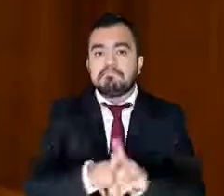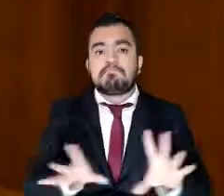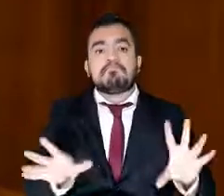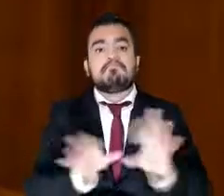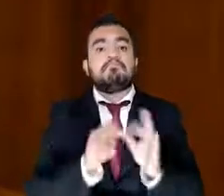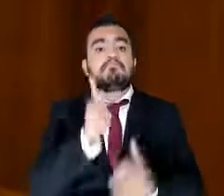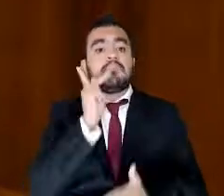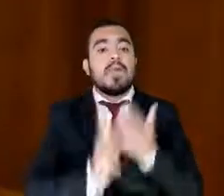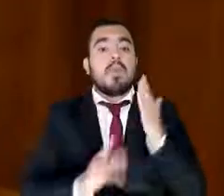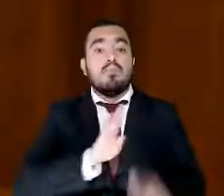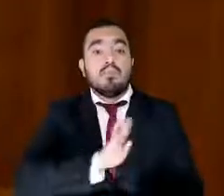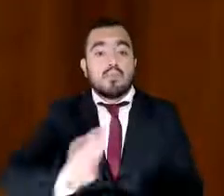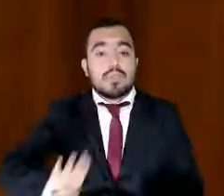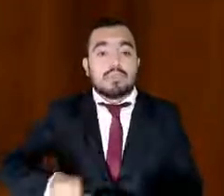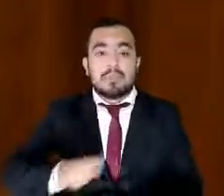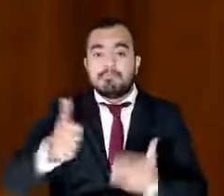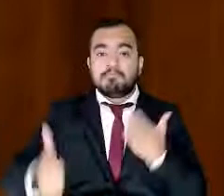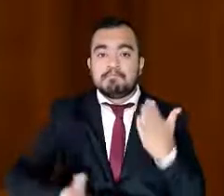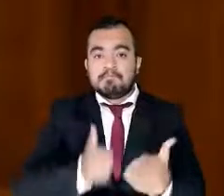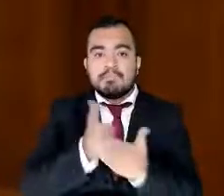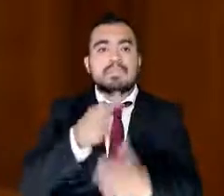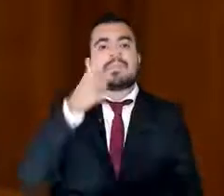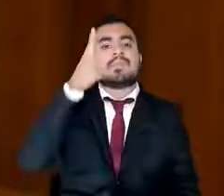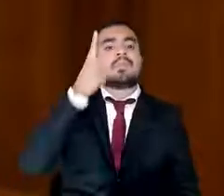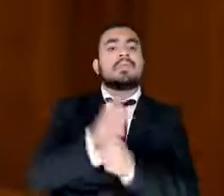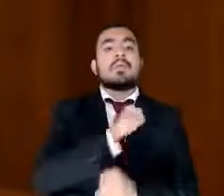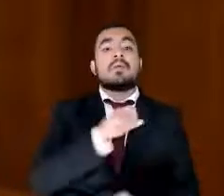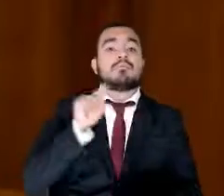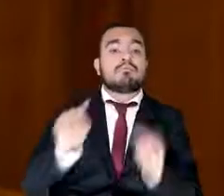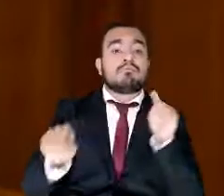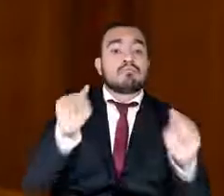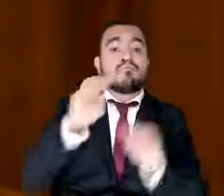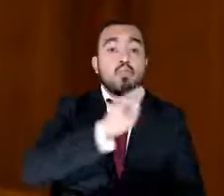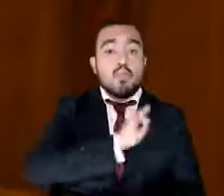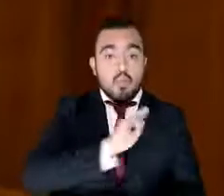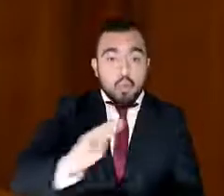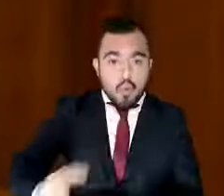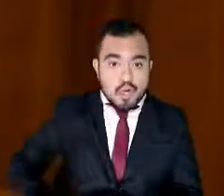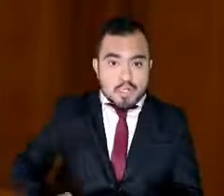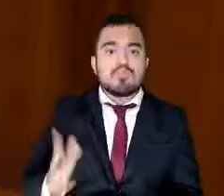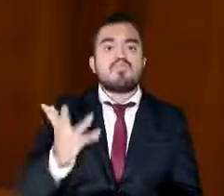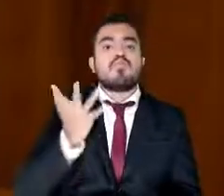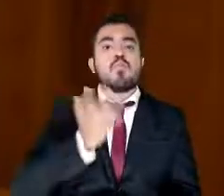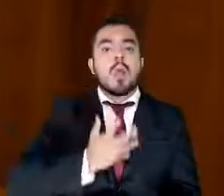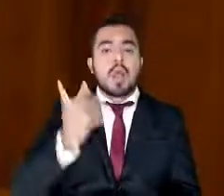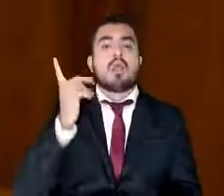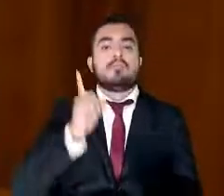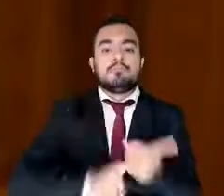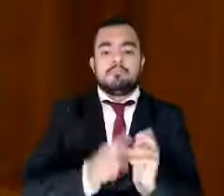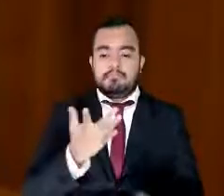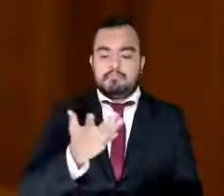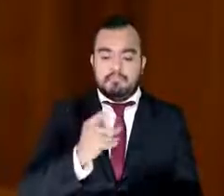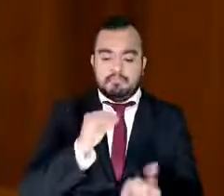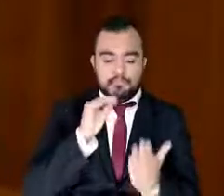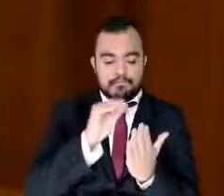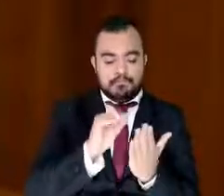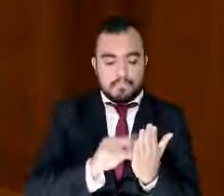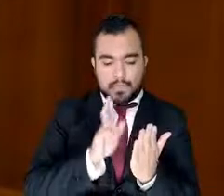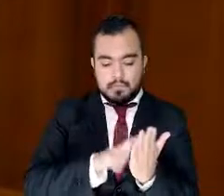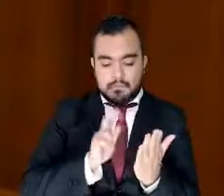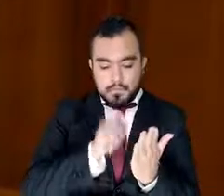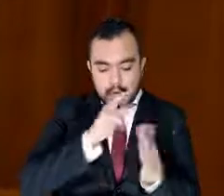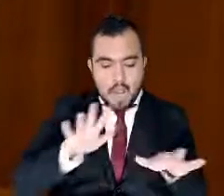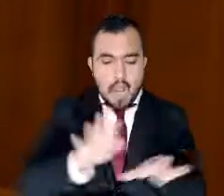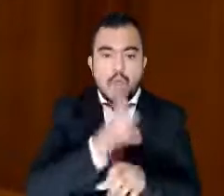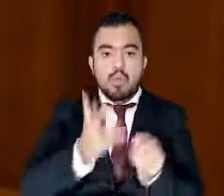planes municipales de desarrollo urbano, principalmente en aquellos municipios que cuentan con estos instrumentos actualizados y además